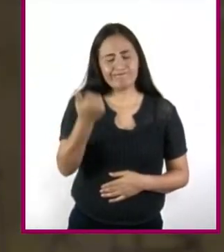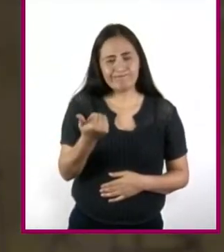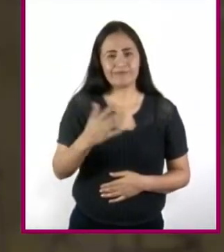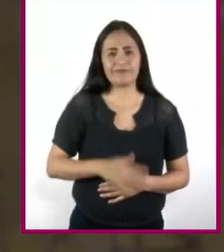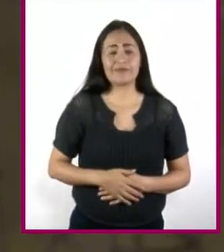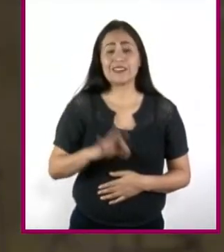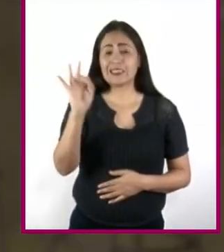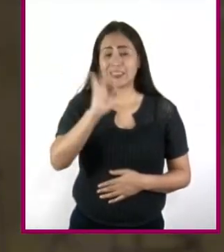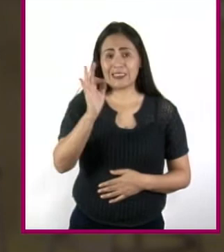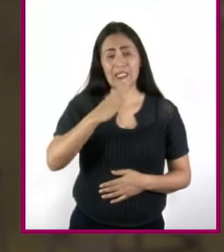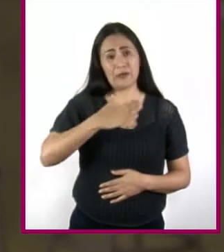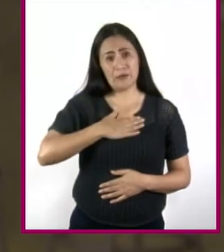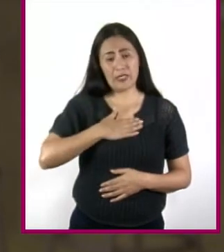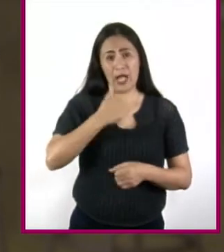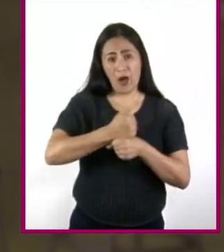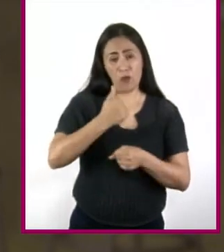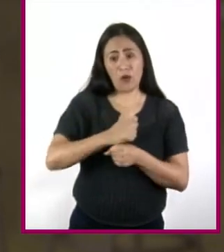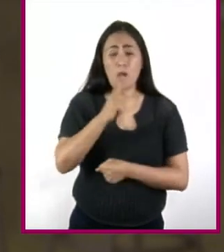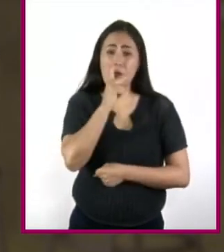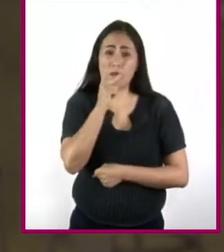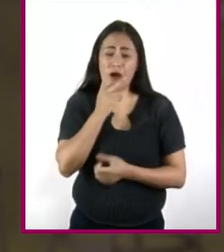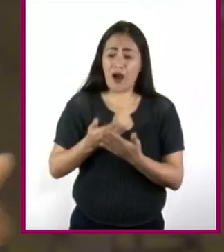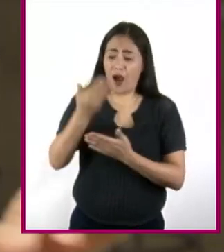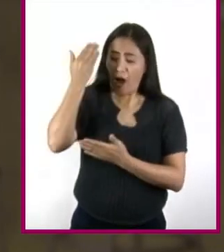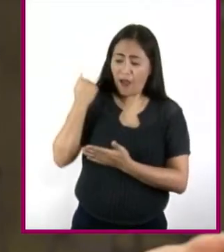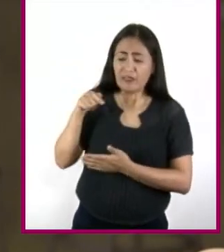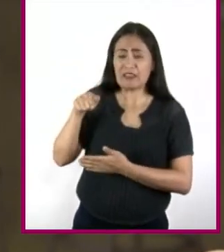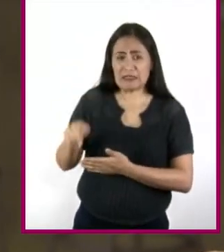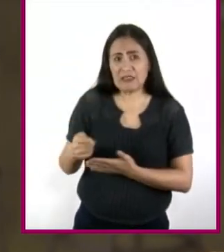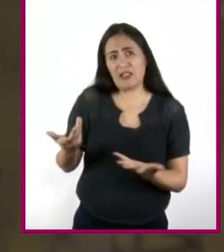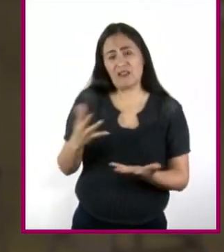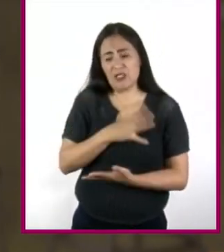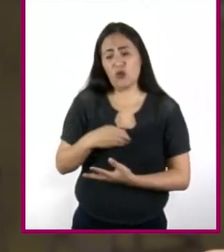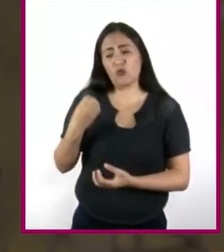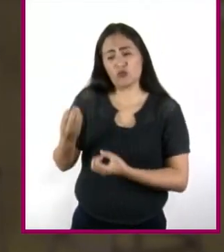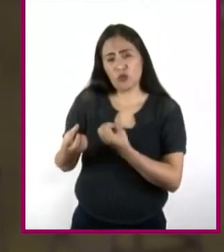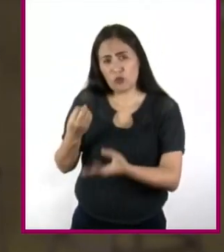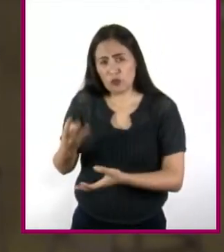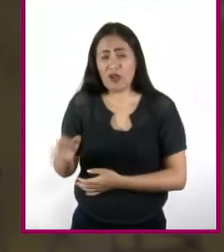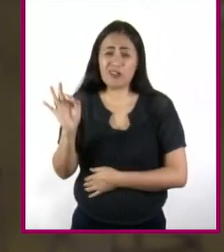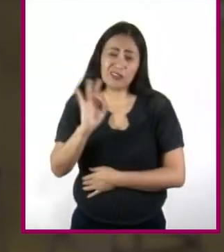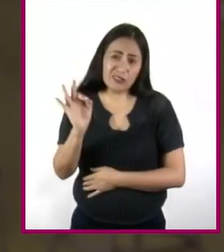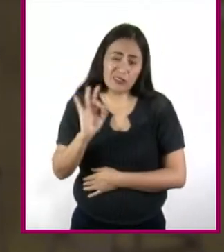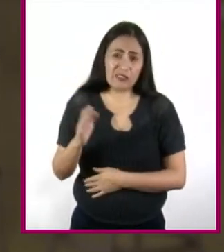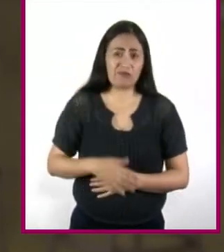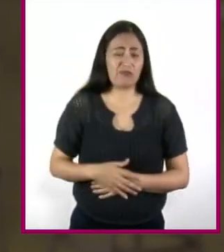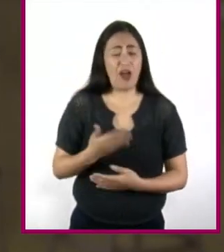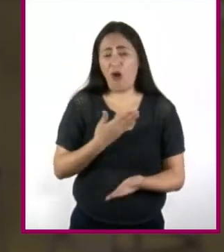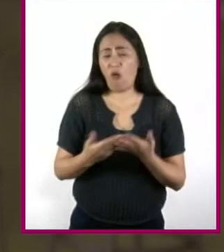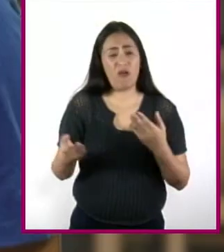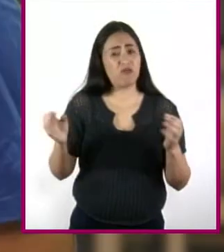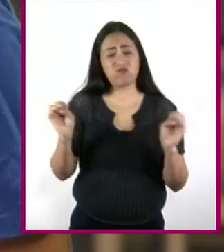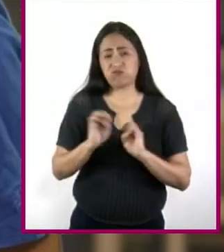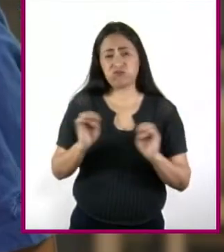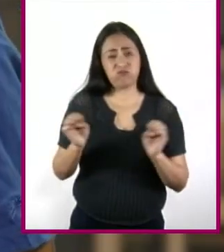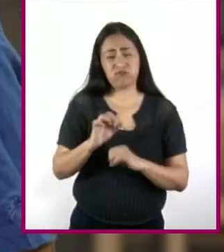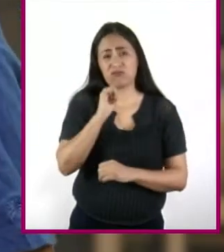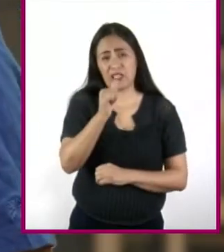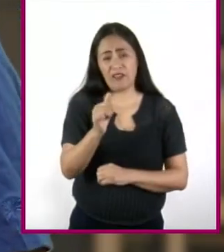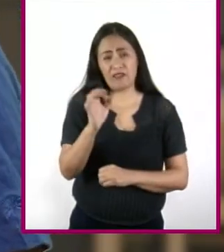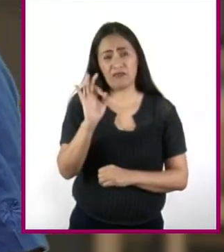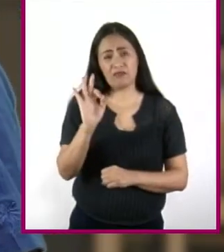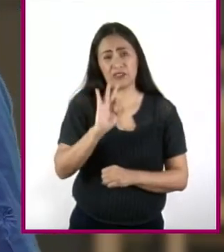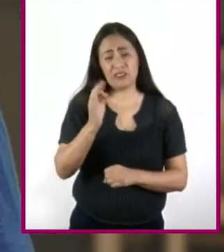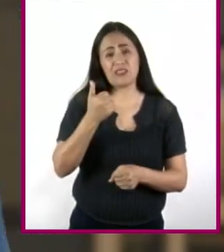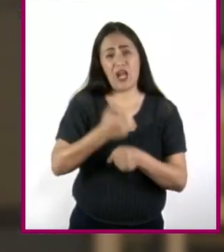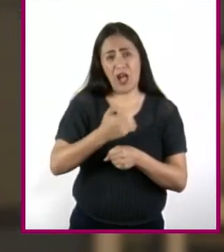pudo haber hecho un mejor trabajo como padre. Pero ese es el punto. No lo hizo y ahora puede estar sufriendo. Entonces a usted